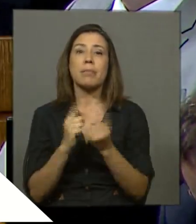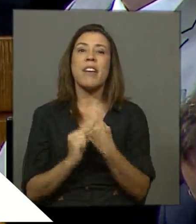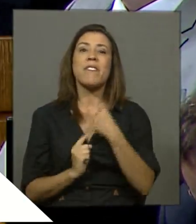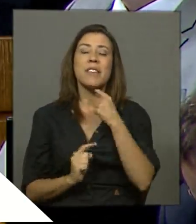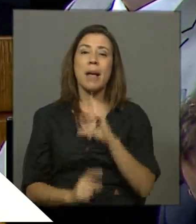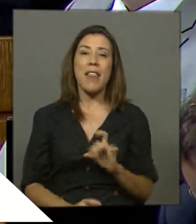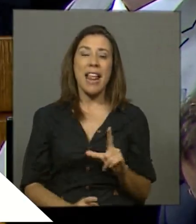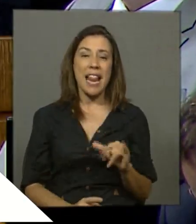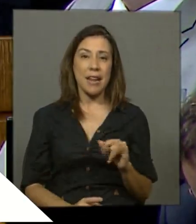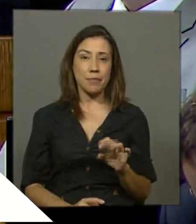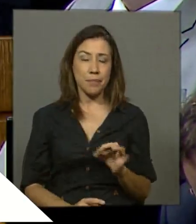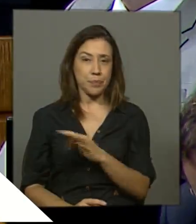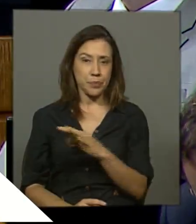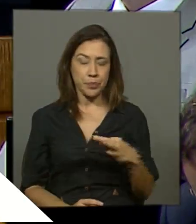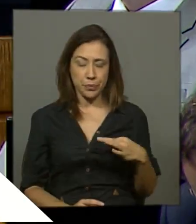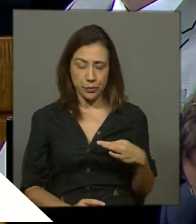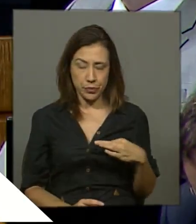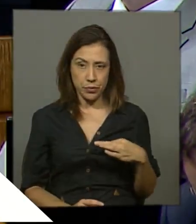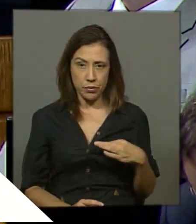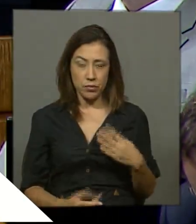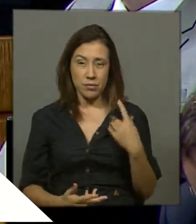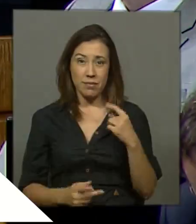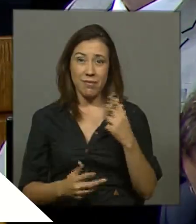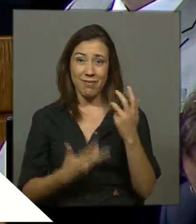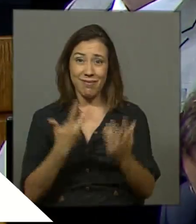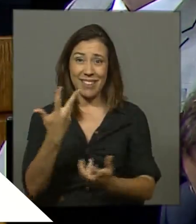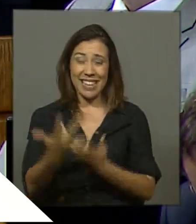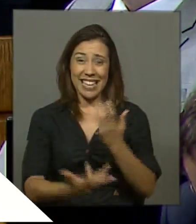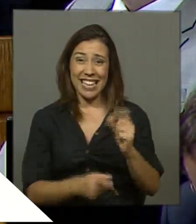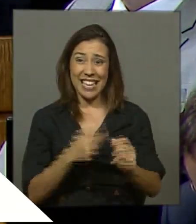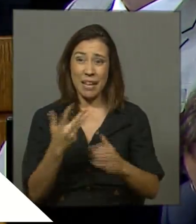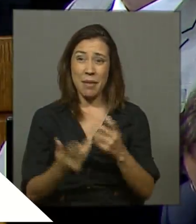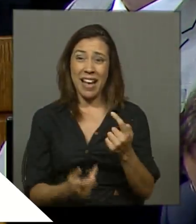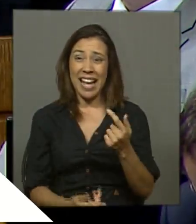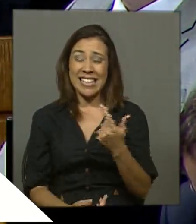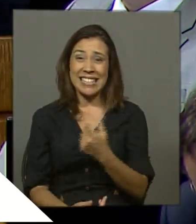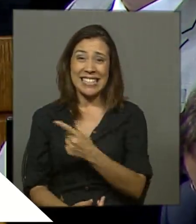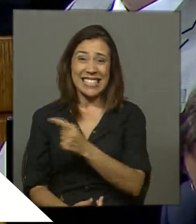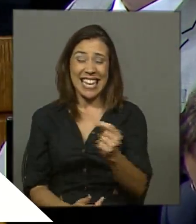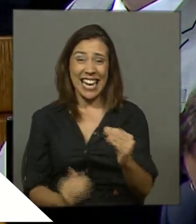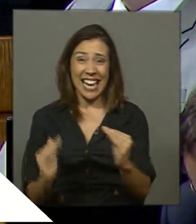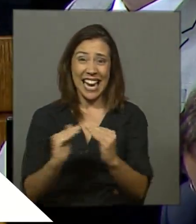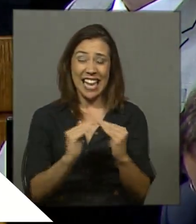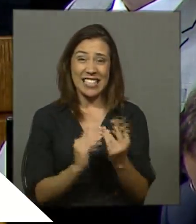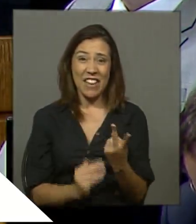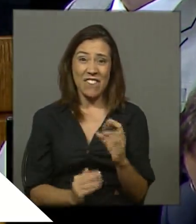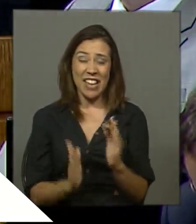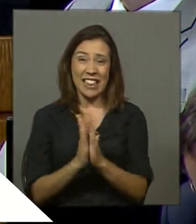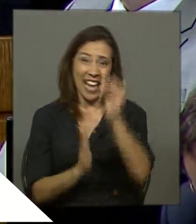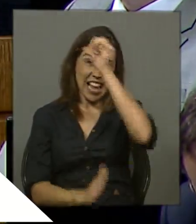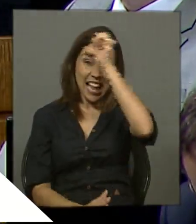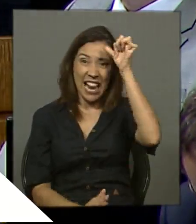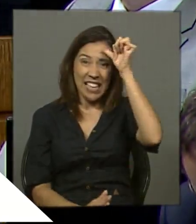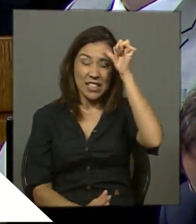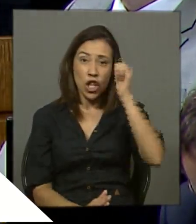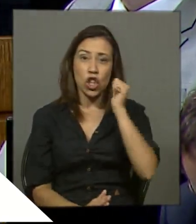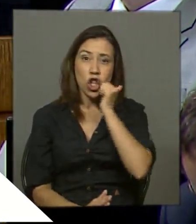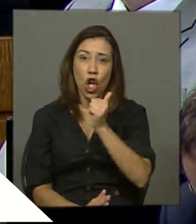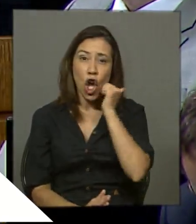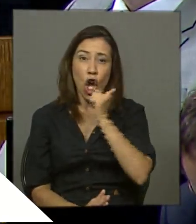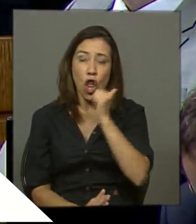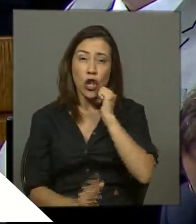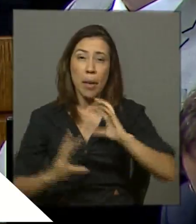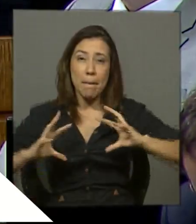de los delitos ministro se han quemado casi un centenar de casas 20 Iglesias todos los días